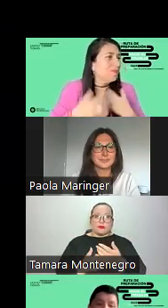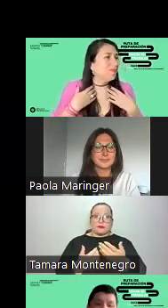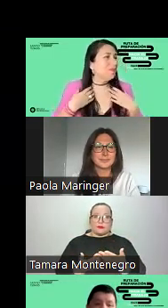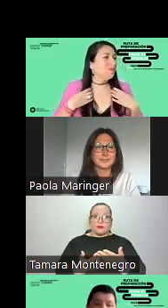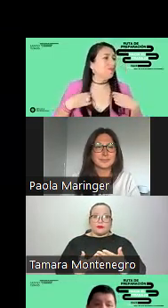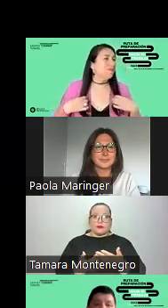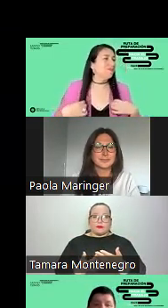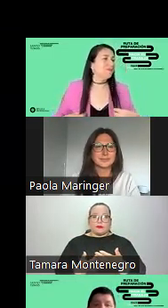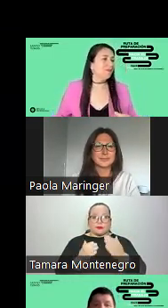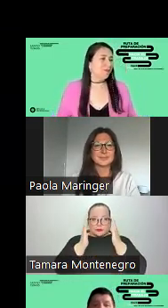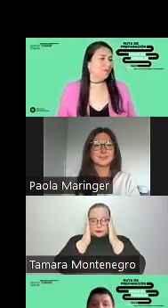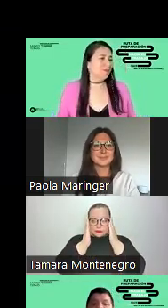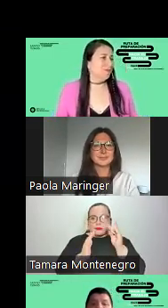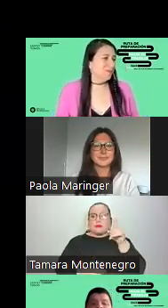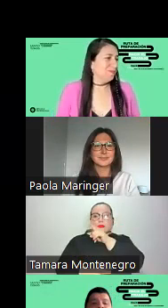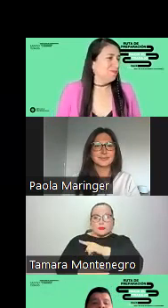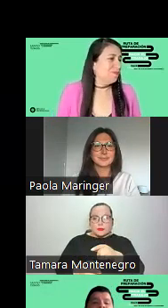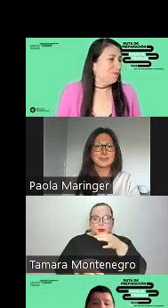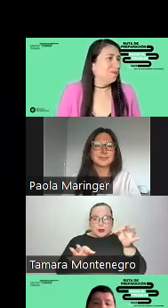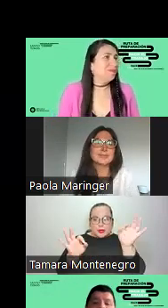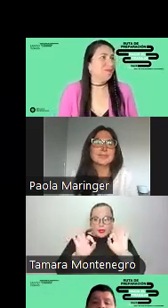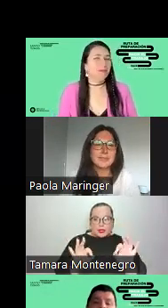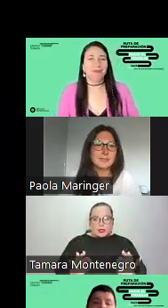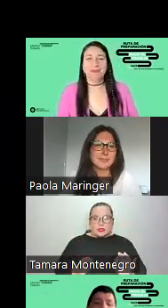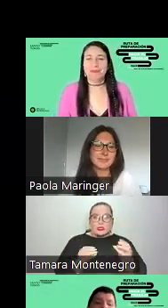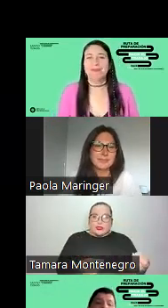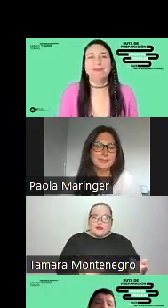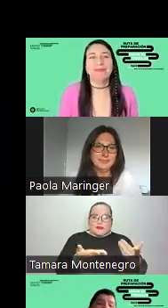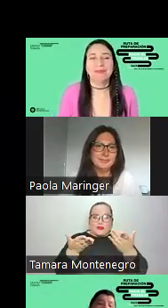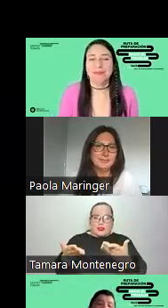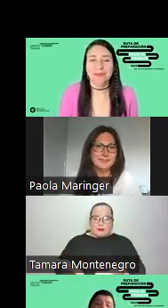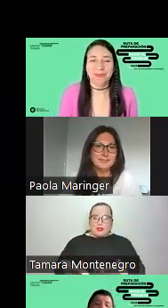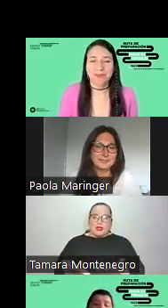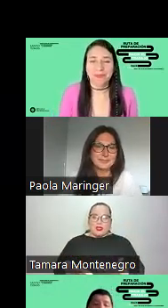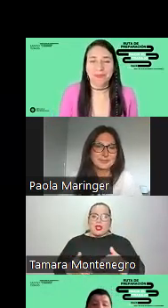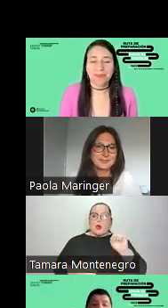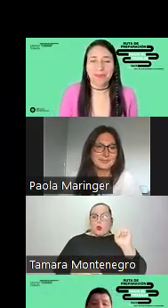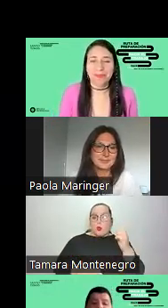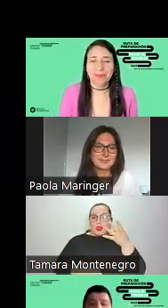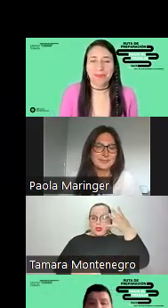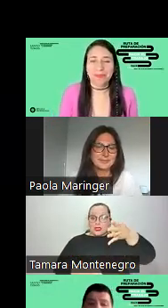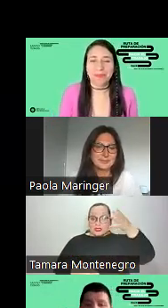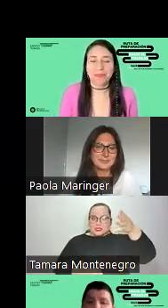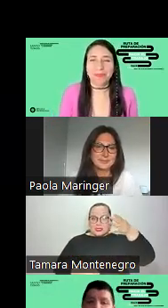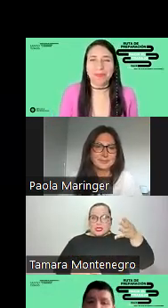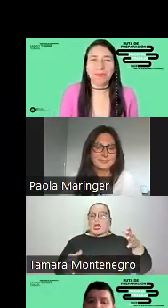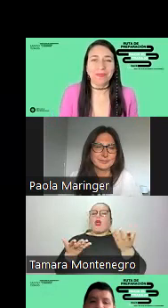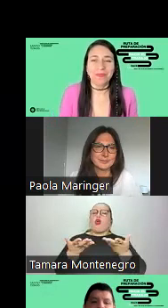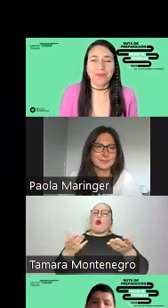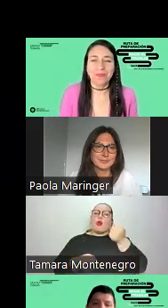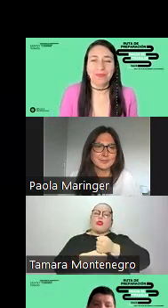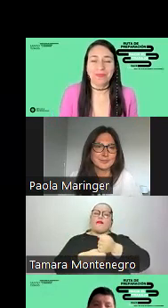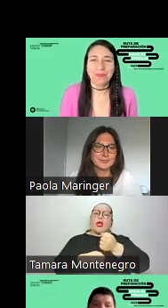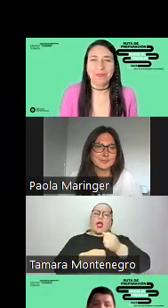mi interlocución, quiero darles la más cordial bienvenida entonces a la cuarta charla denominada ¿Cómo trabajar y comunicar mi